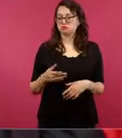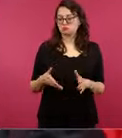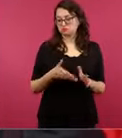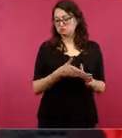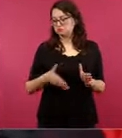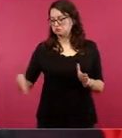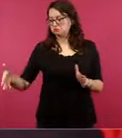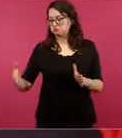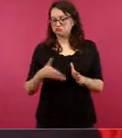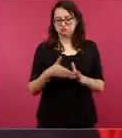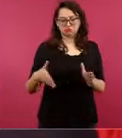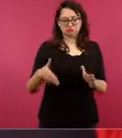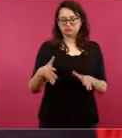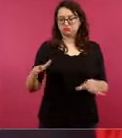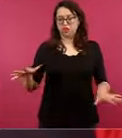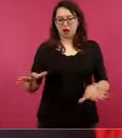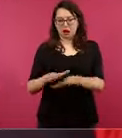muy tranquila,